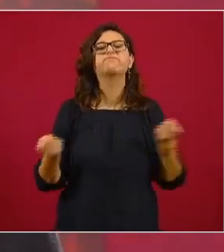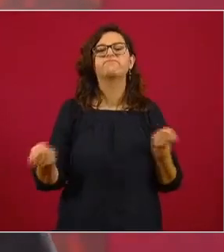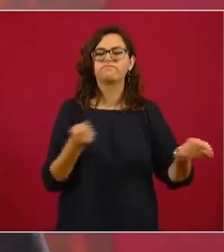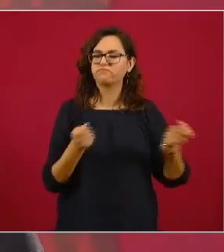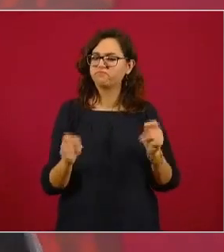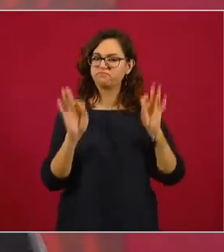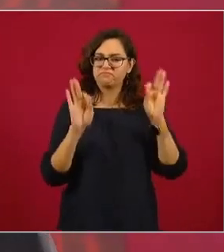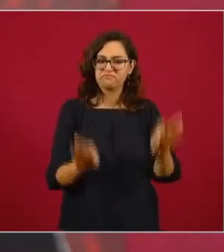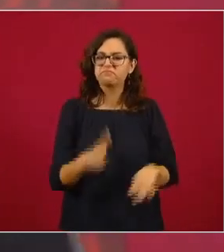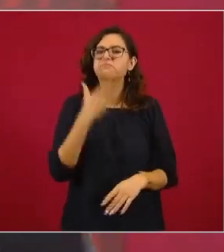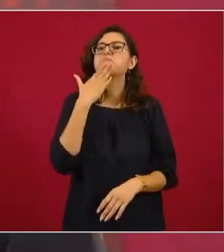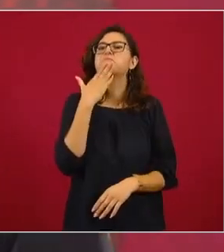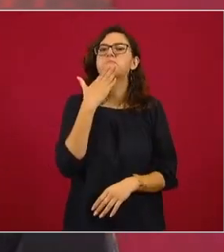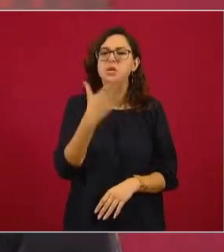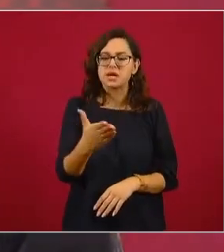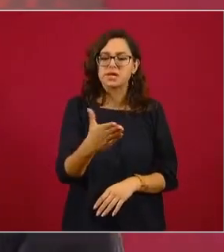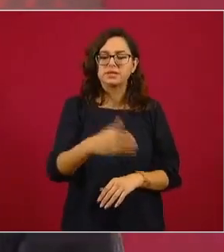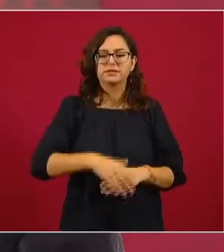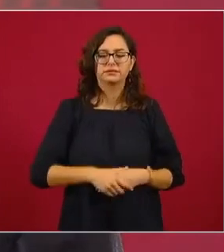Los resultados,